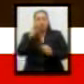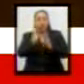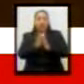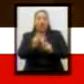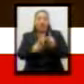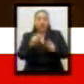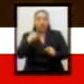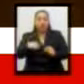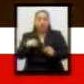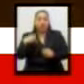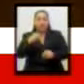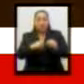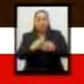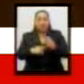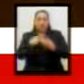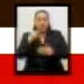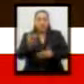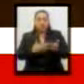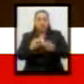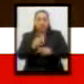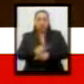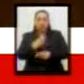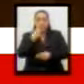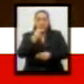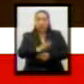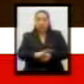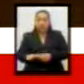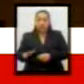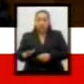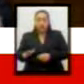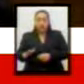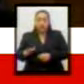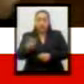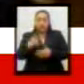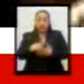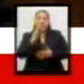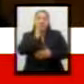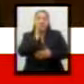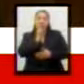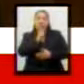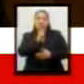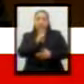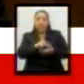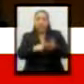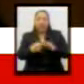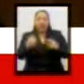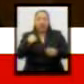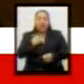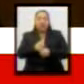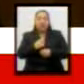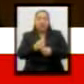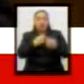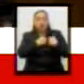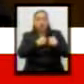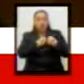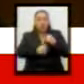han implantado lo que es un servicio de cuidado infantil, para que papás y mamás que tienen que estar a cargo de sus hijos también